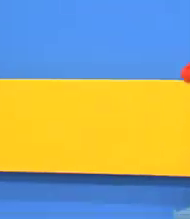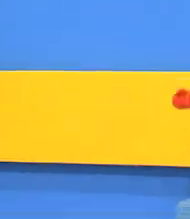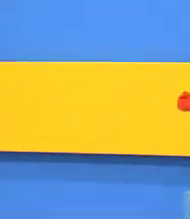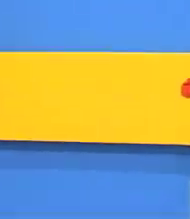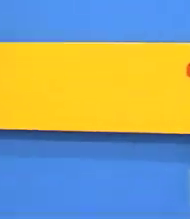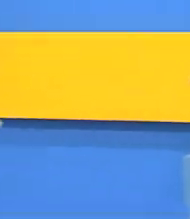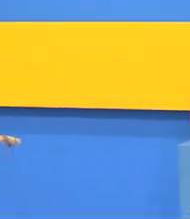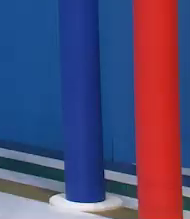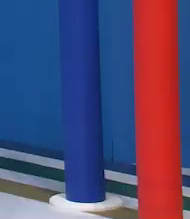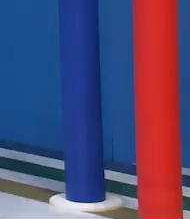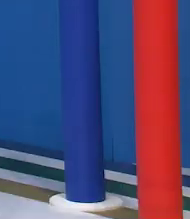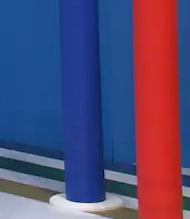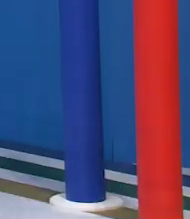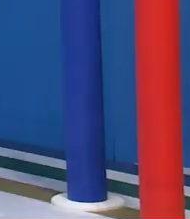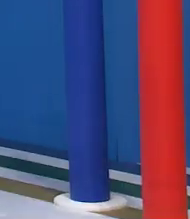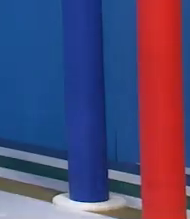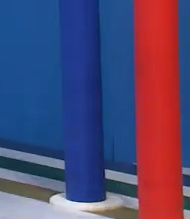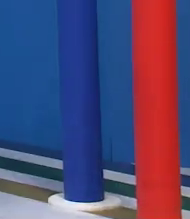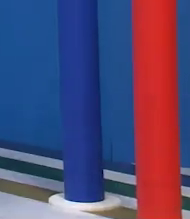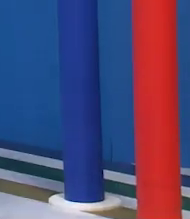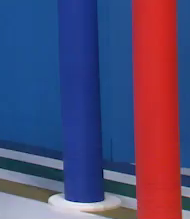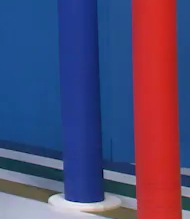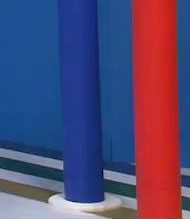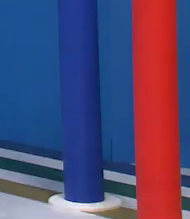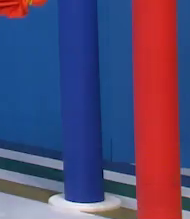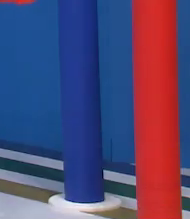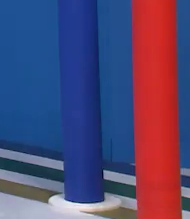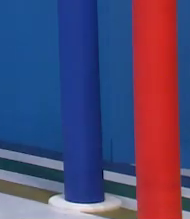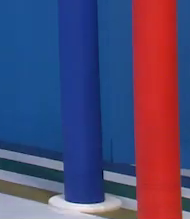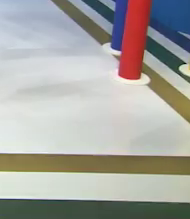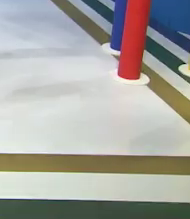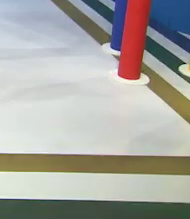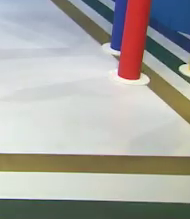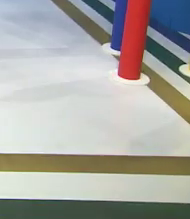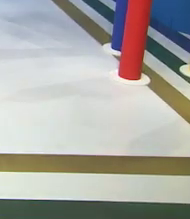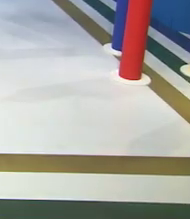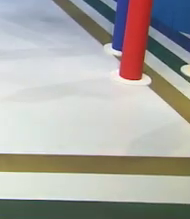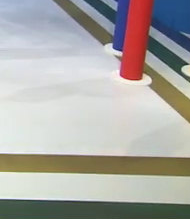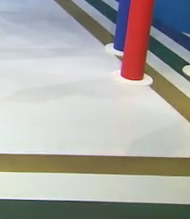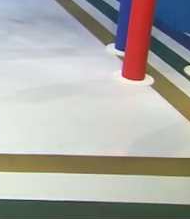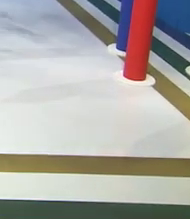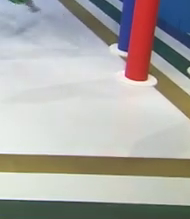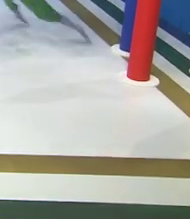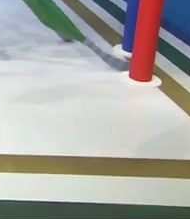muy bien por nada pero así